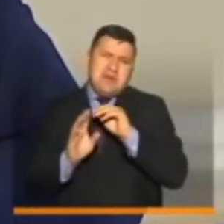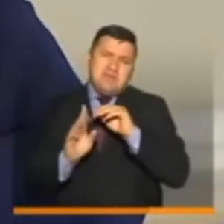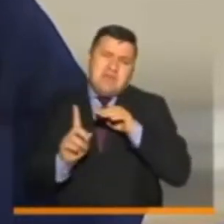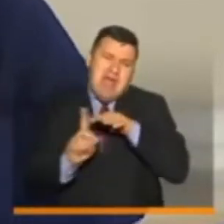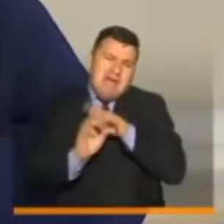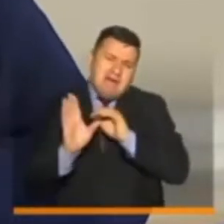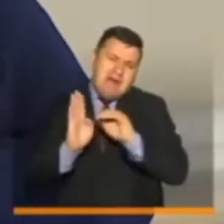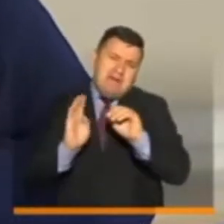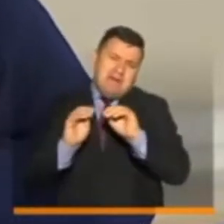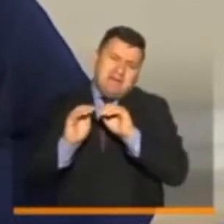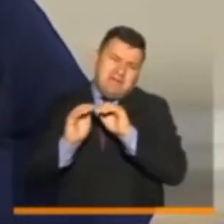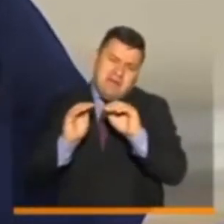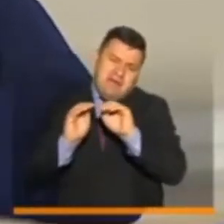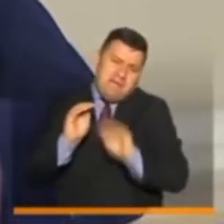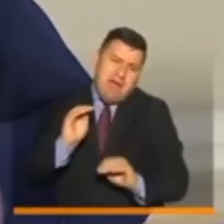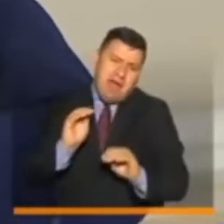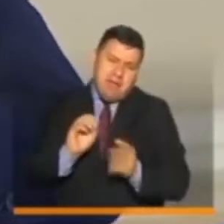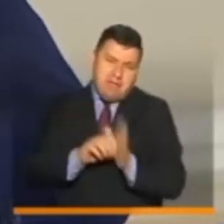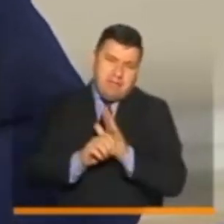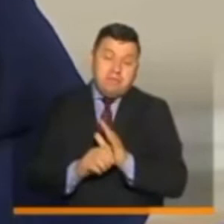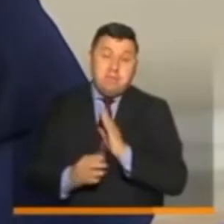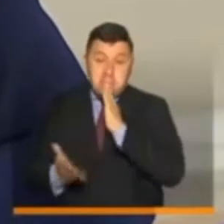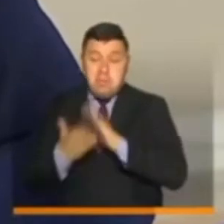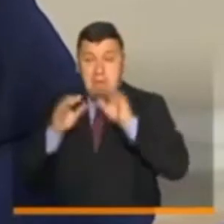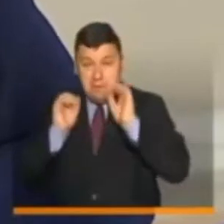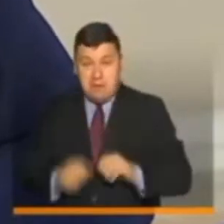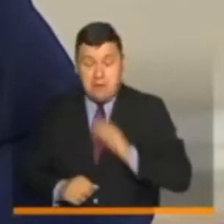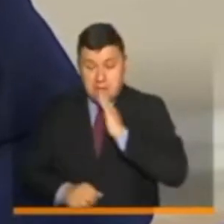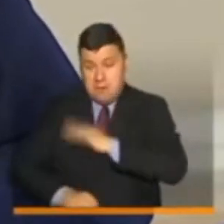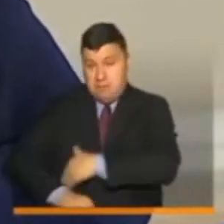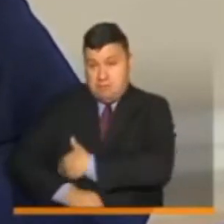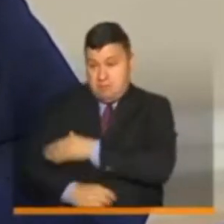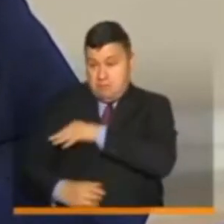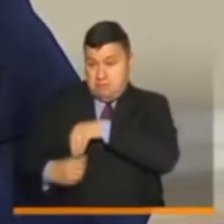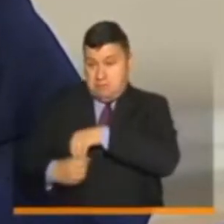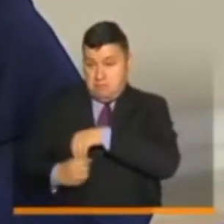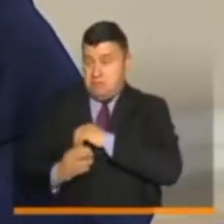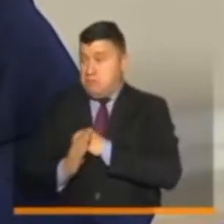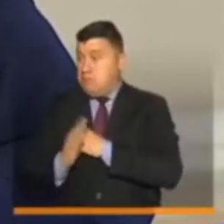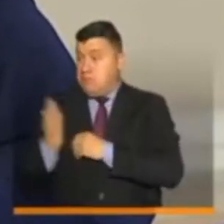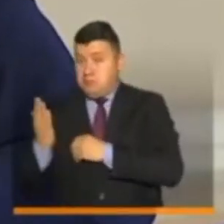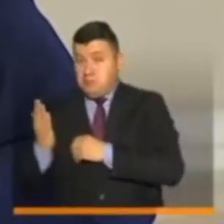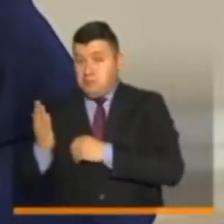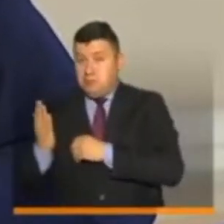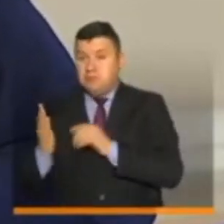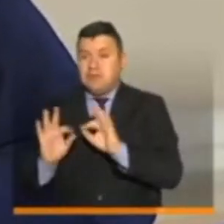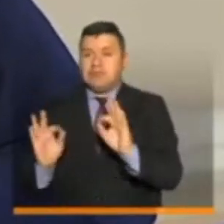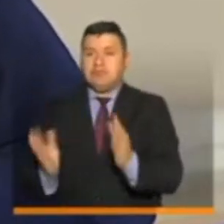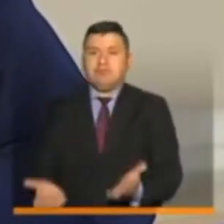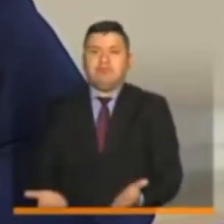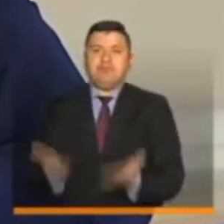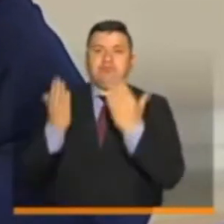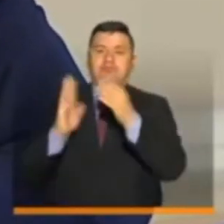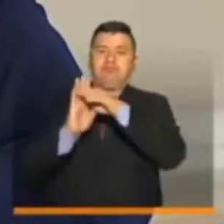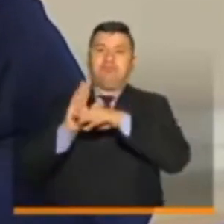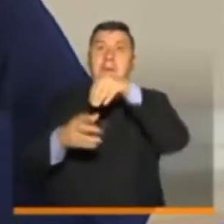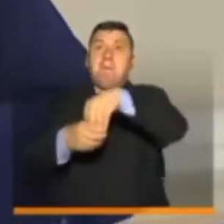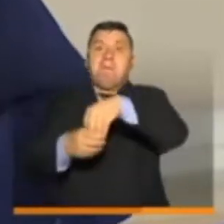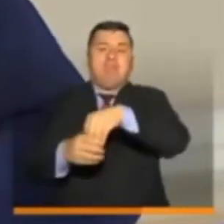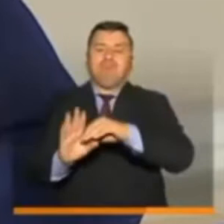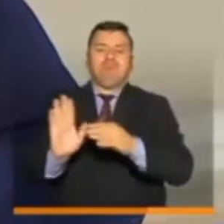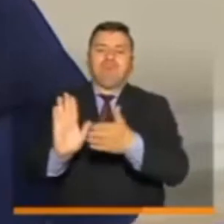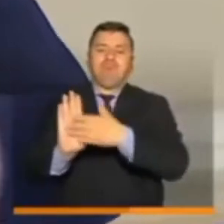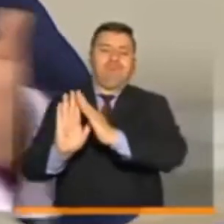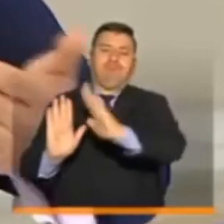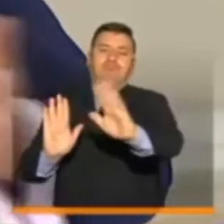COVID, se va a permitir, con autorización del Ministerio del Interior, del levantamiento de la medida de aislamiento, y